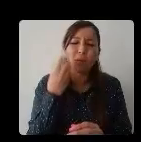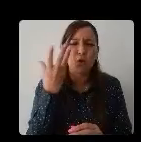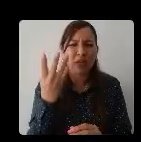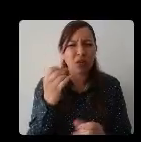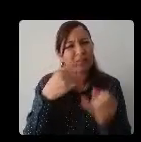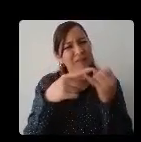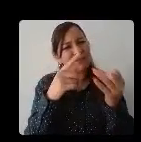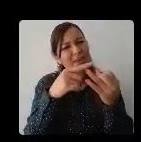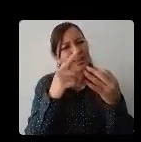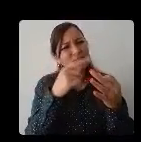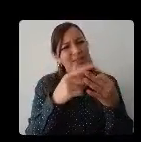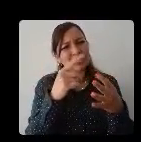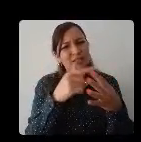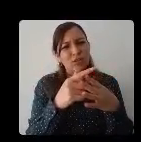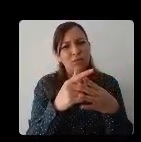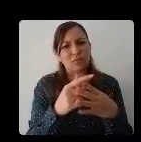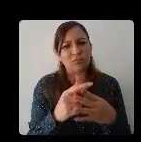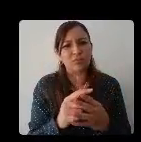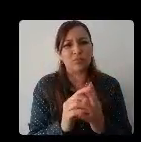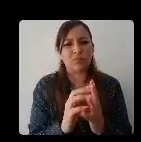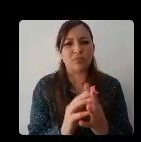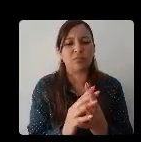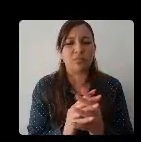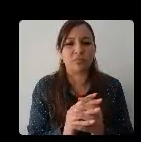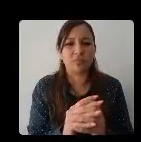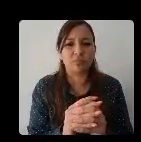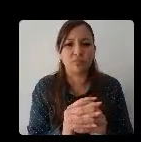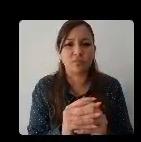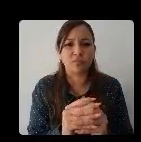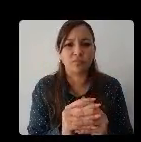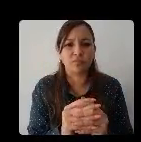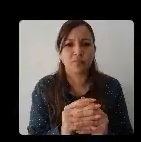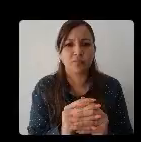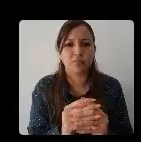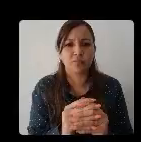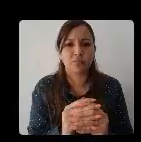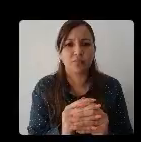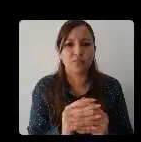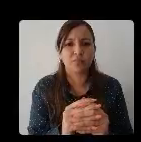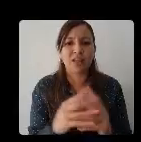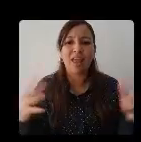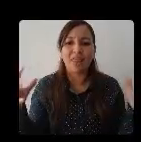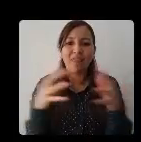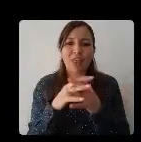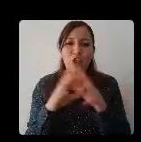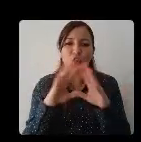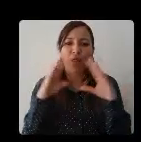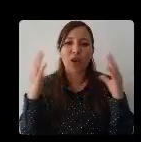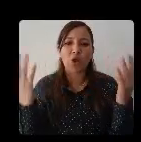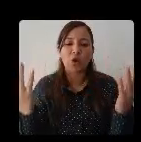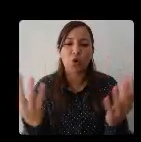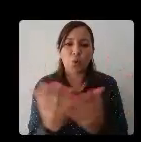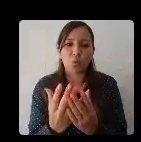ofreciendo dentro de la comunidad y que se organizan para trabajar de manera conjunta, que también trae muchos